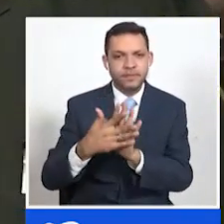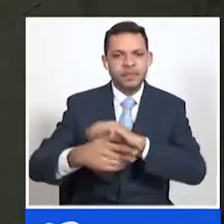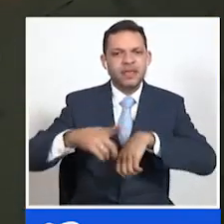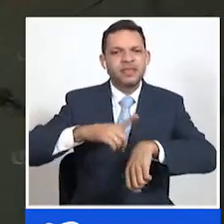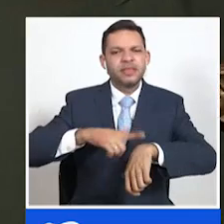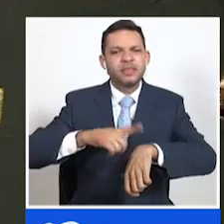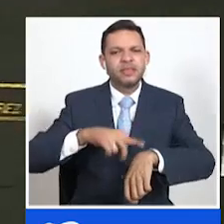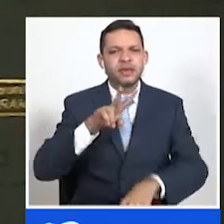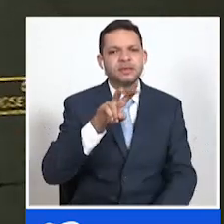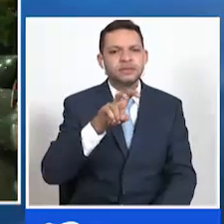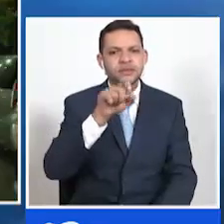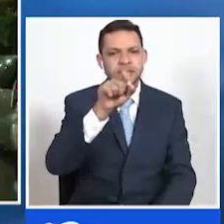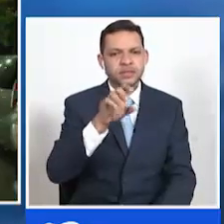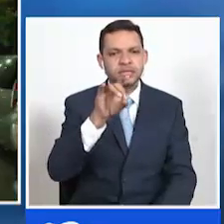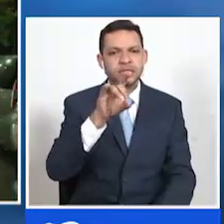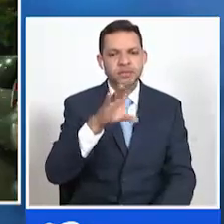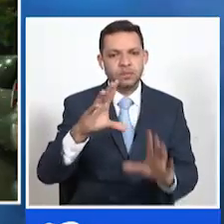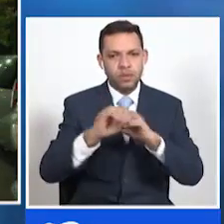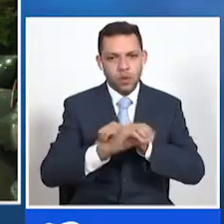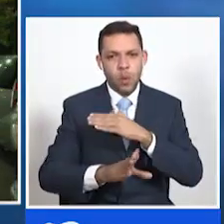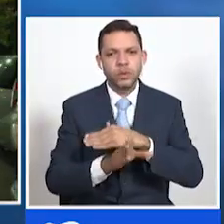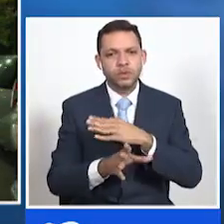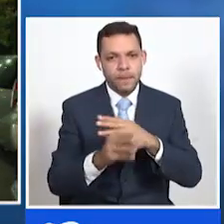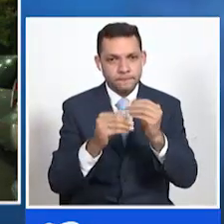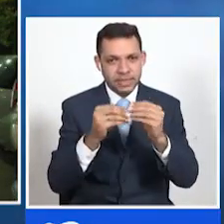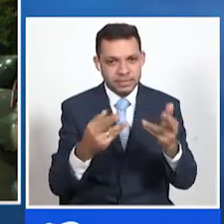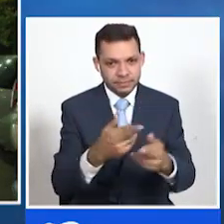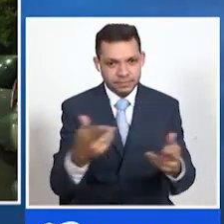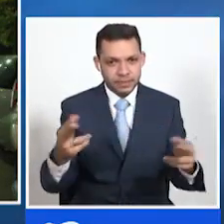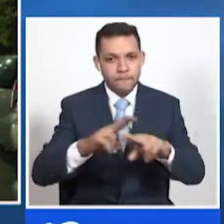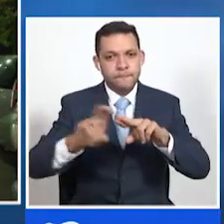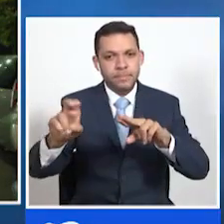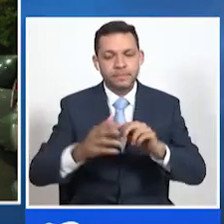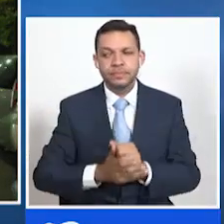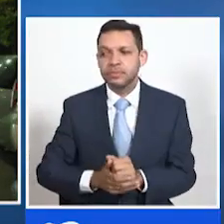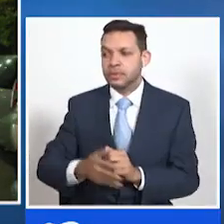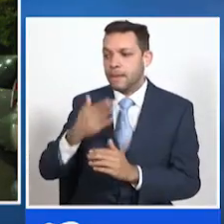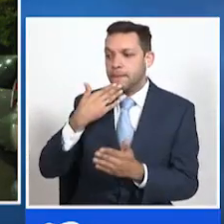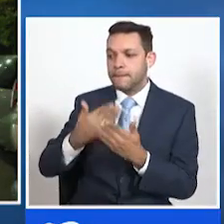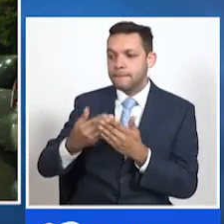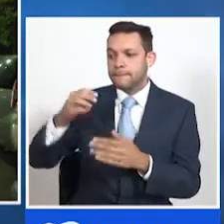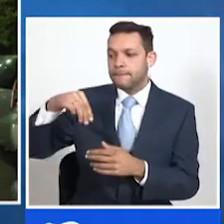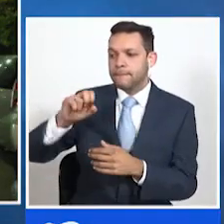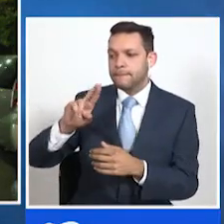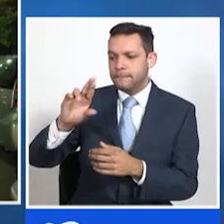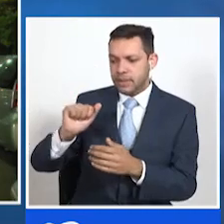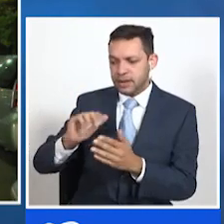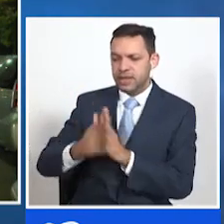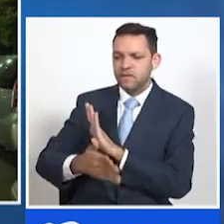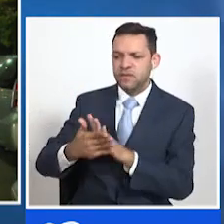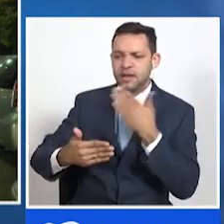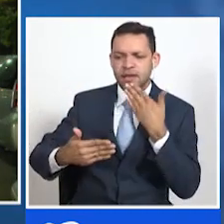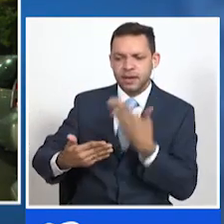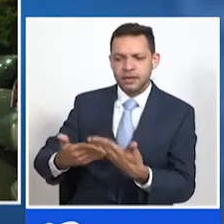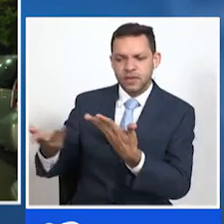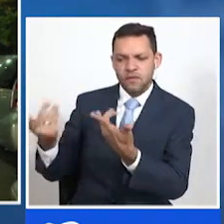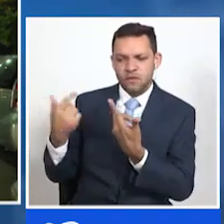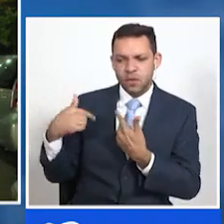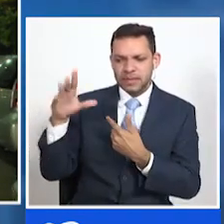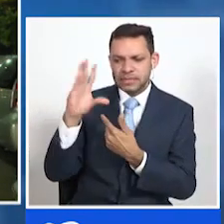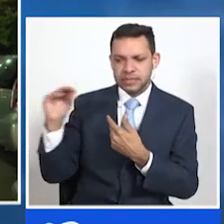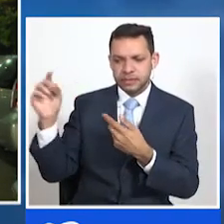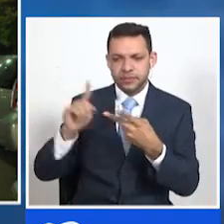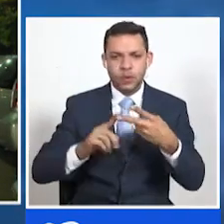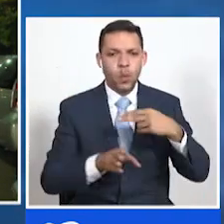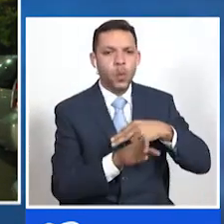15 minutos. Rubén, siga usted en estudio con mucha más información. Muchas gracias por toda la información desde el departamento del Quindío y seguimos con el departamento